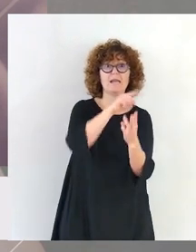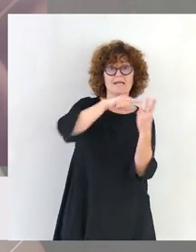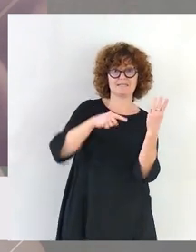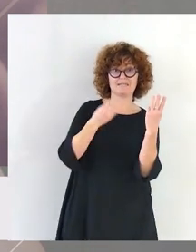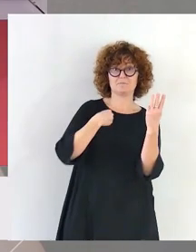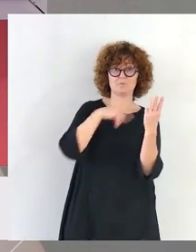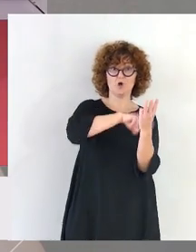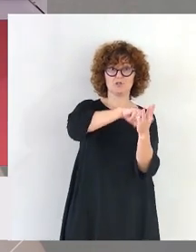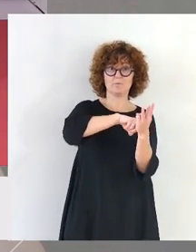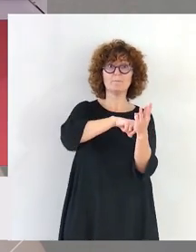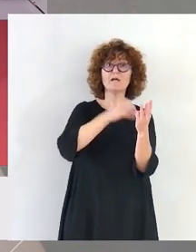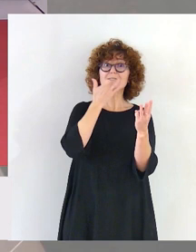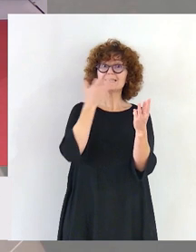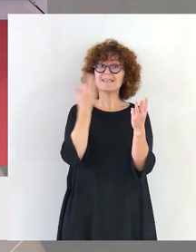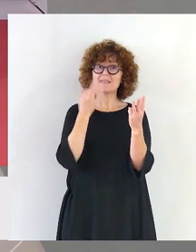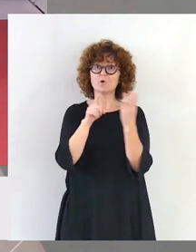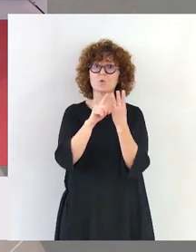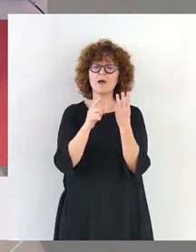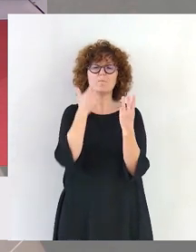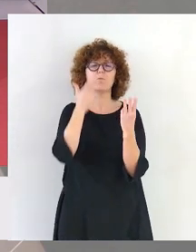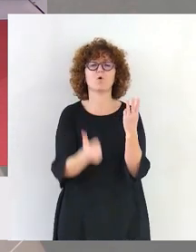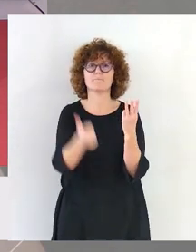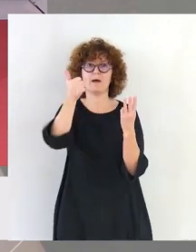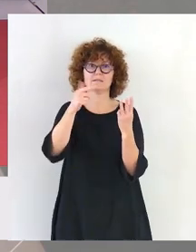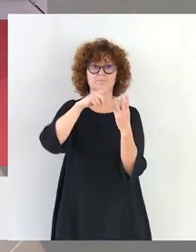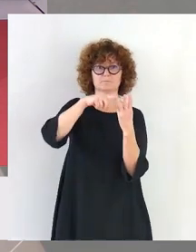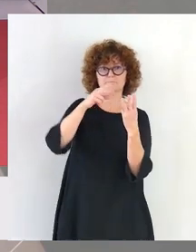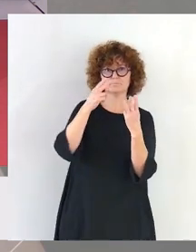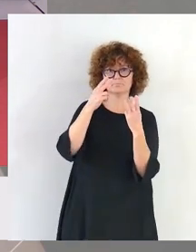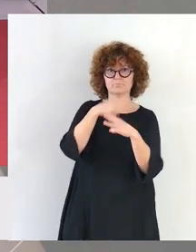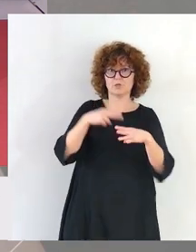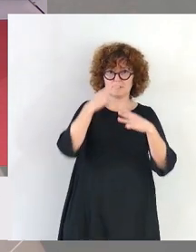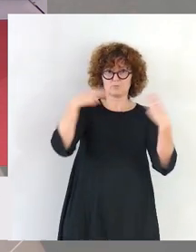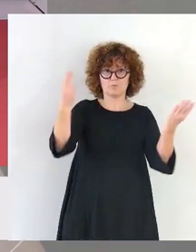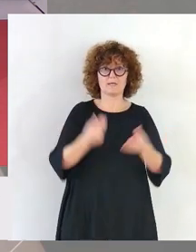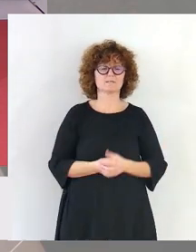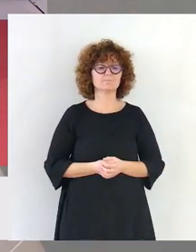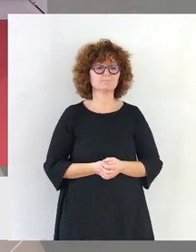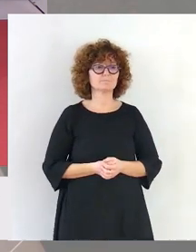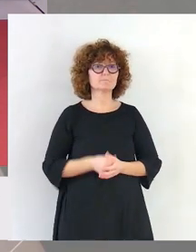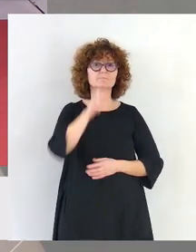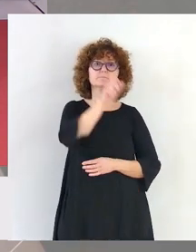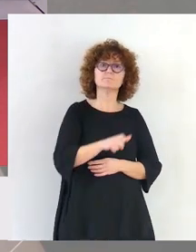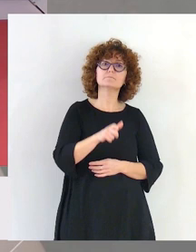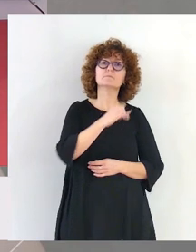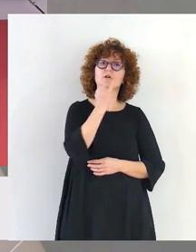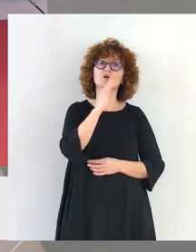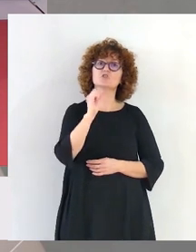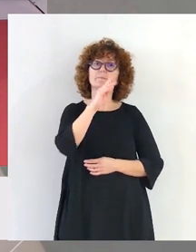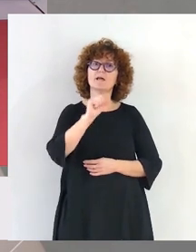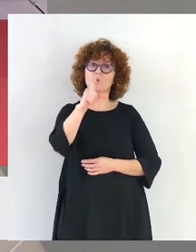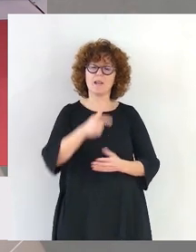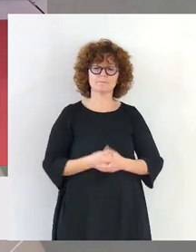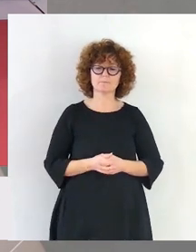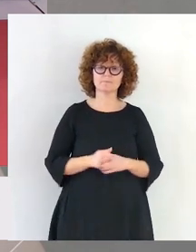pero si tengo que engrasar alguna palanca en especial sería a día DEA de las políticas públicas José Manuel cómo lo ves tú bueno Muchas